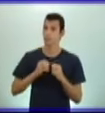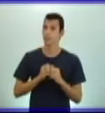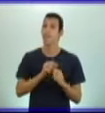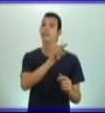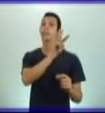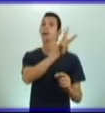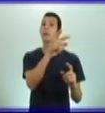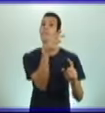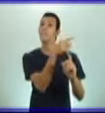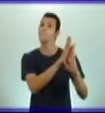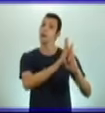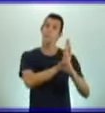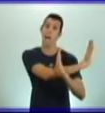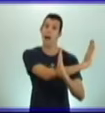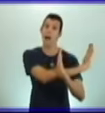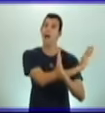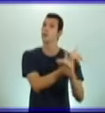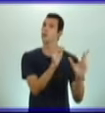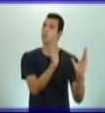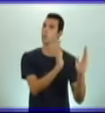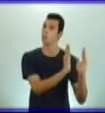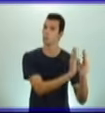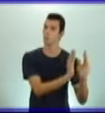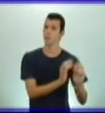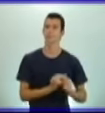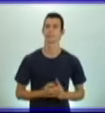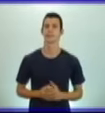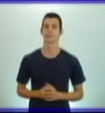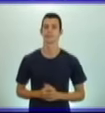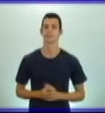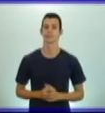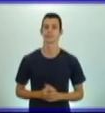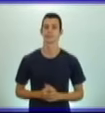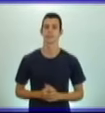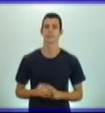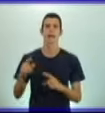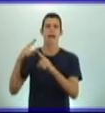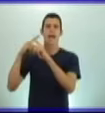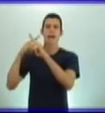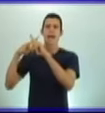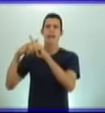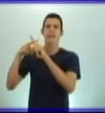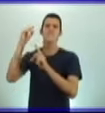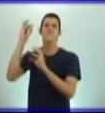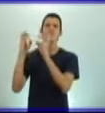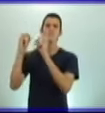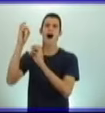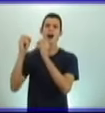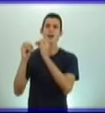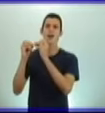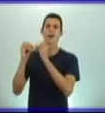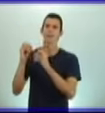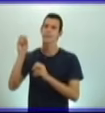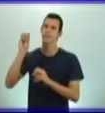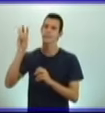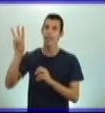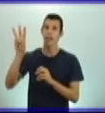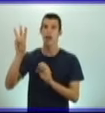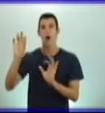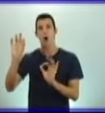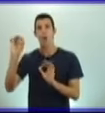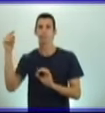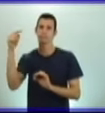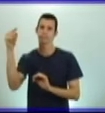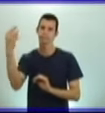podemos escribir como las x mayores que 2 y menores que 3. Esta función entonces tiene por ecuación f en